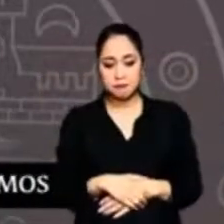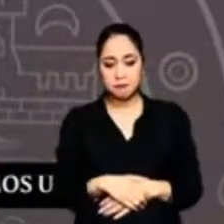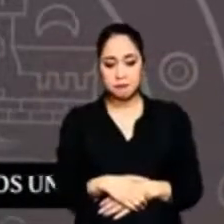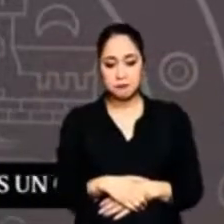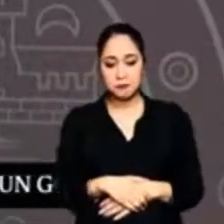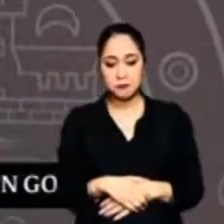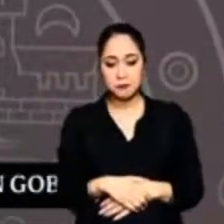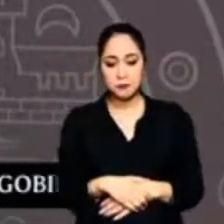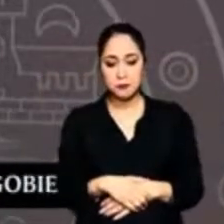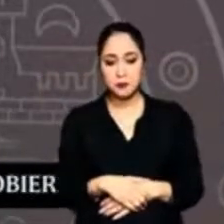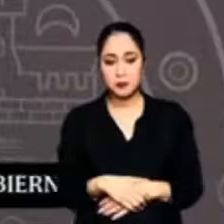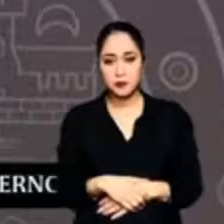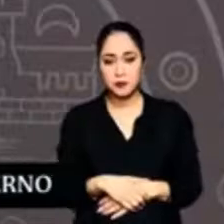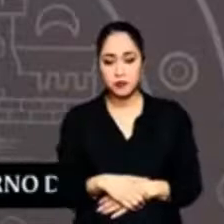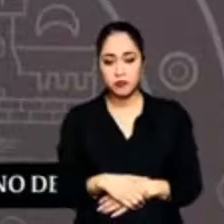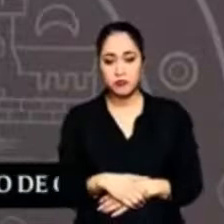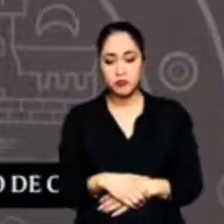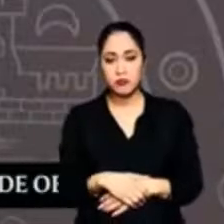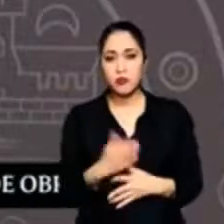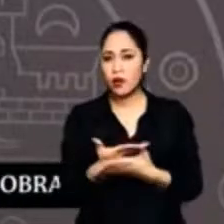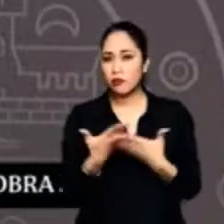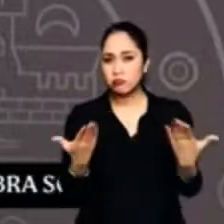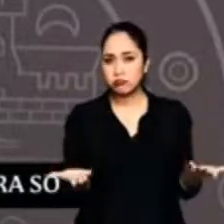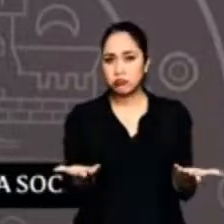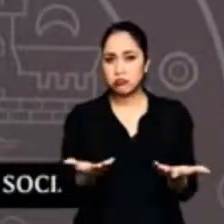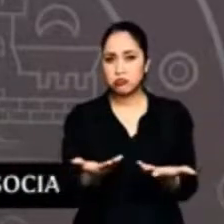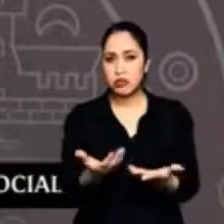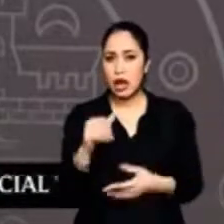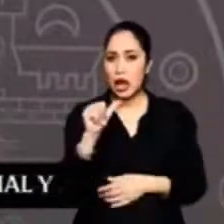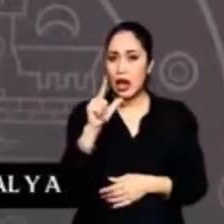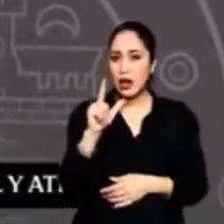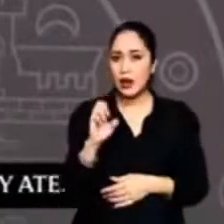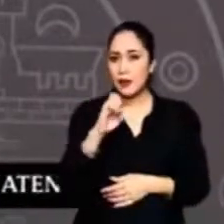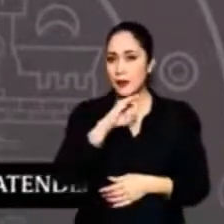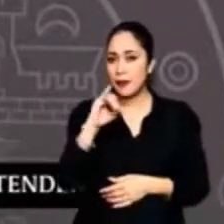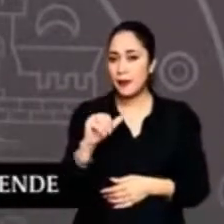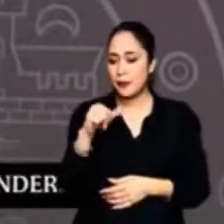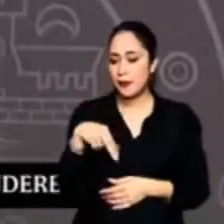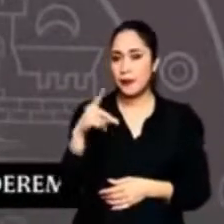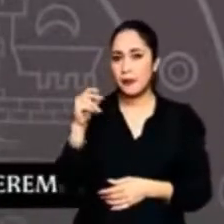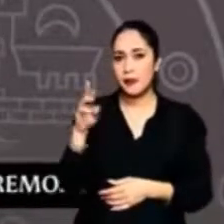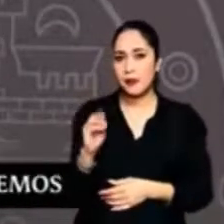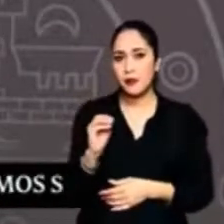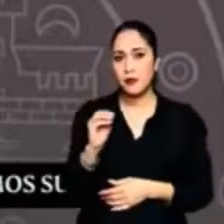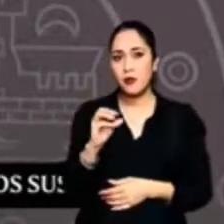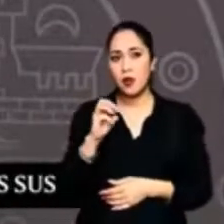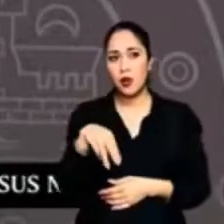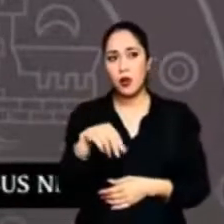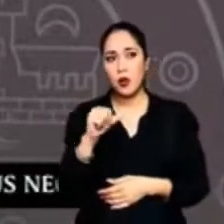Bueno, entonces vamos con Alejandro Mocardín de Río 12. Roger.